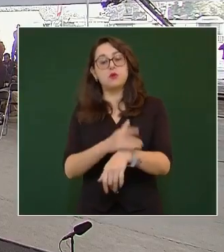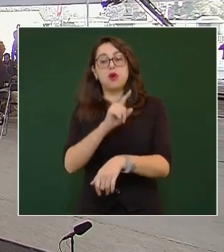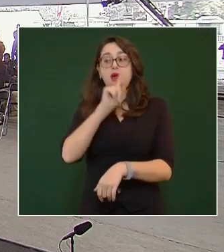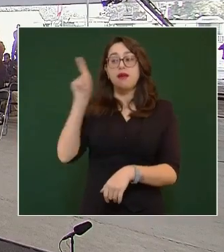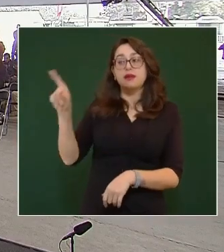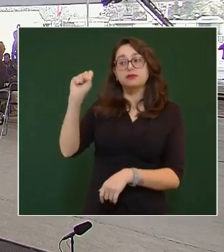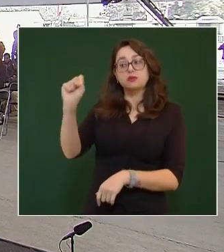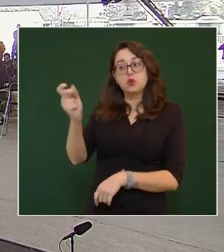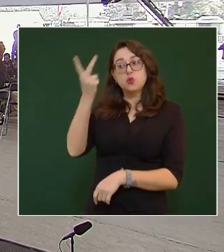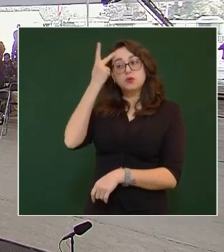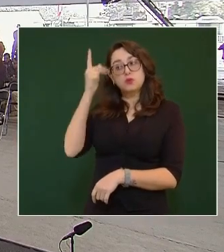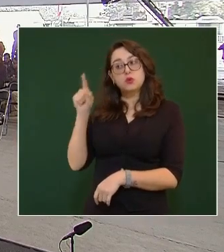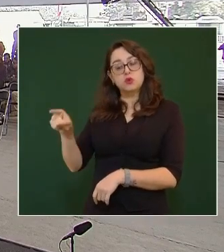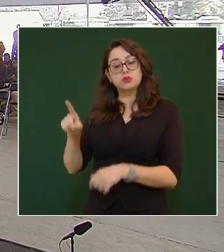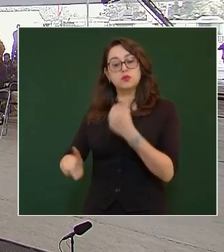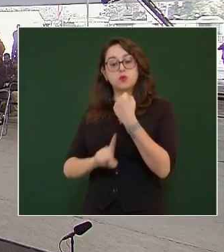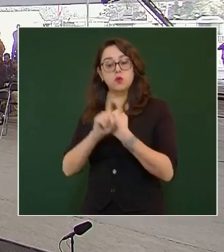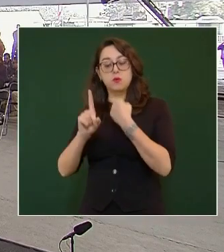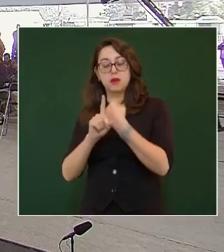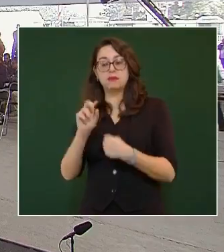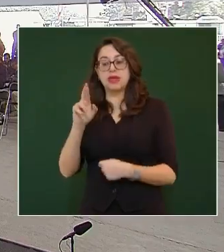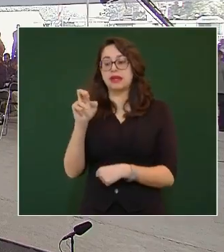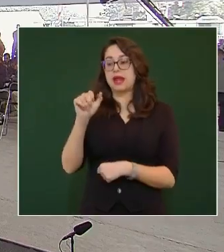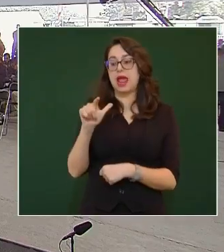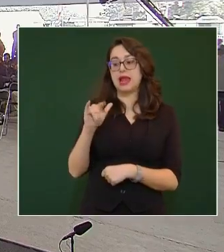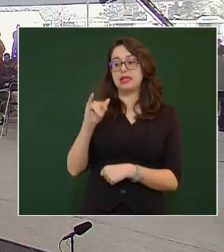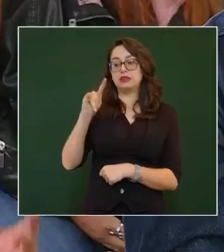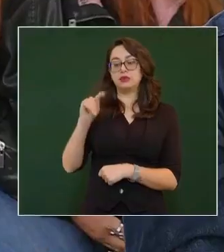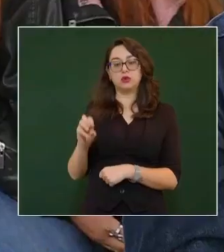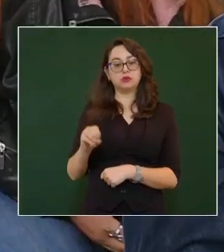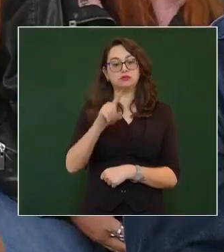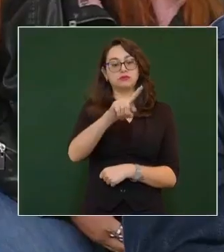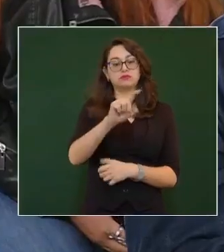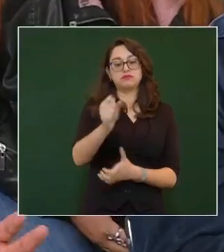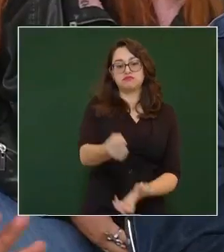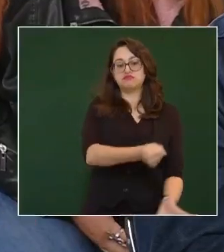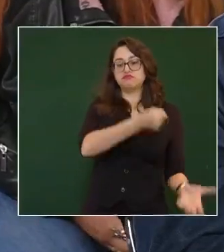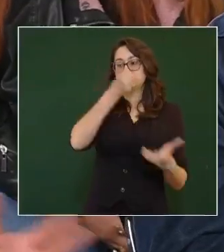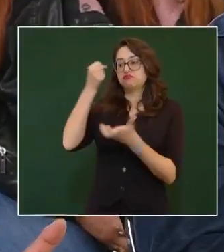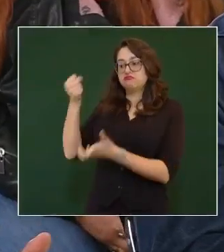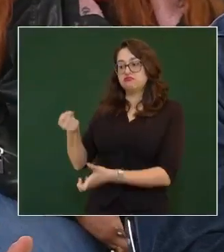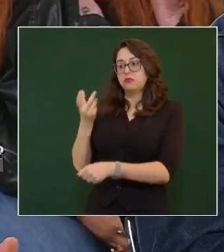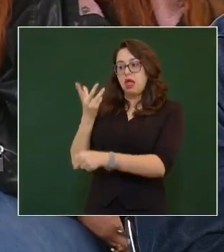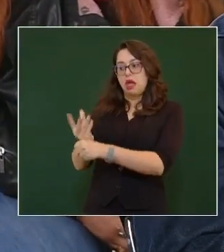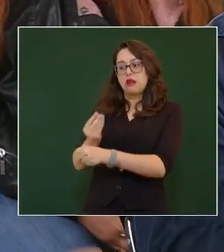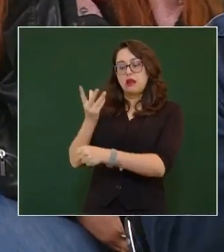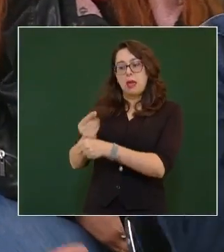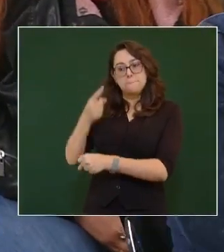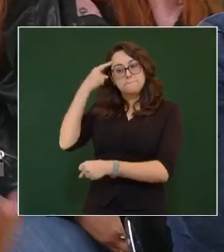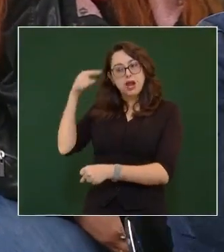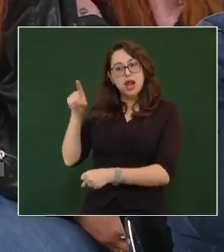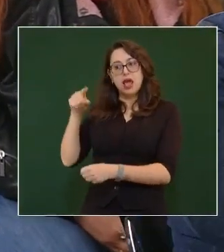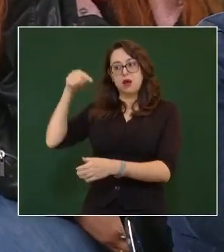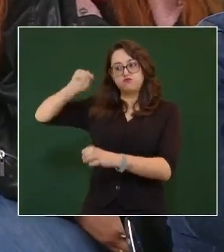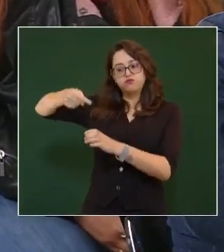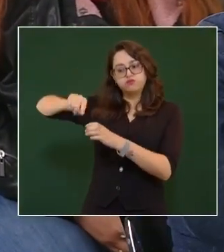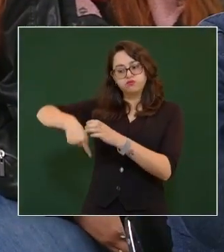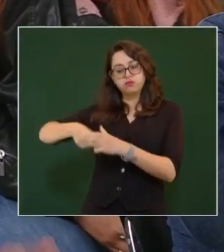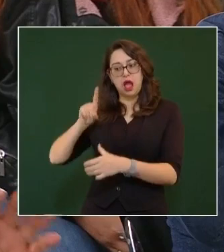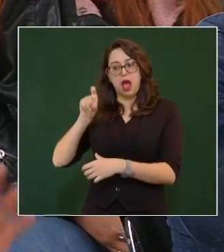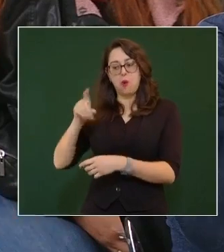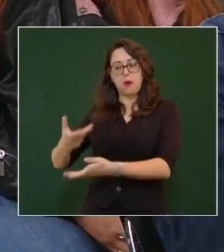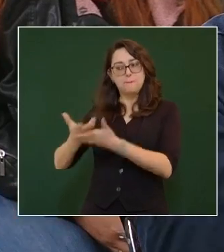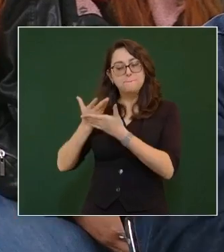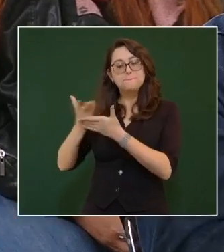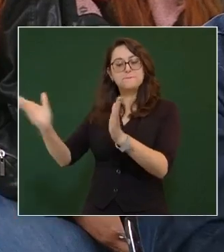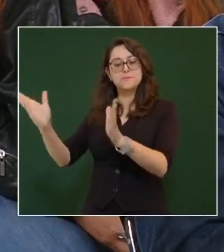Potosí, otorgó recurso para que se hicieran pozos y poder salir de la crisis del agua en San Luis Potosí.